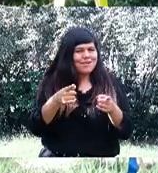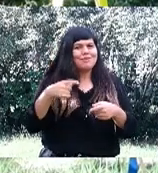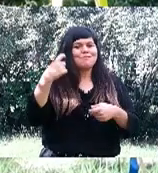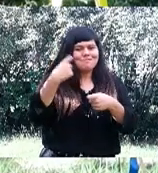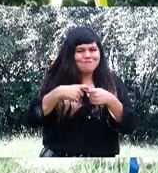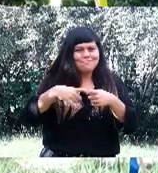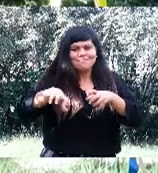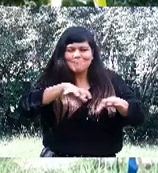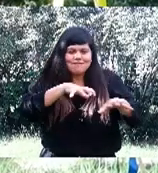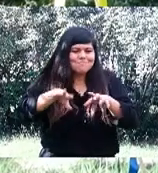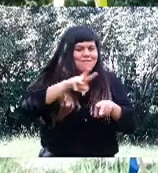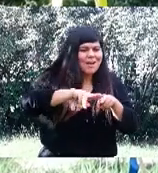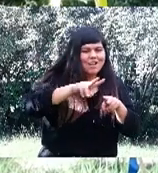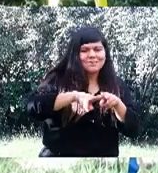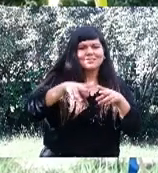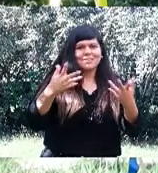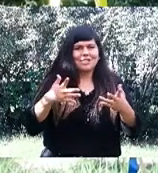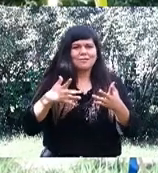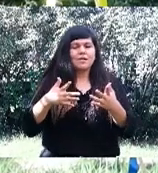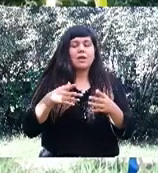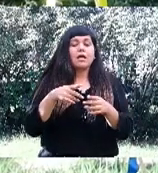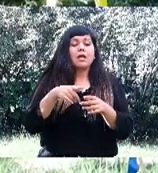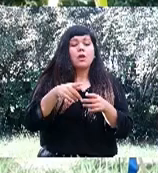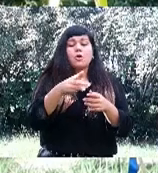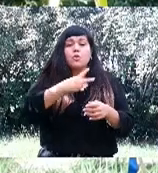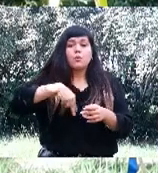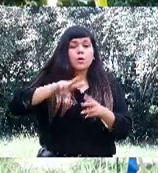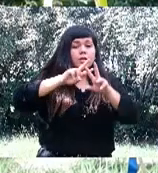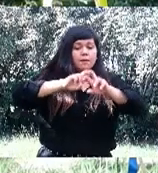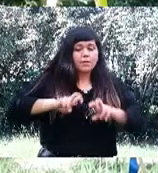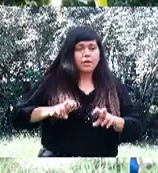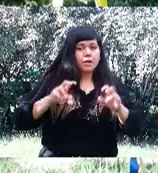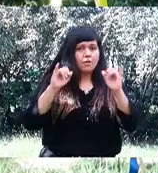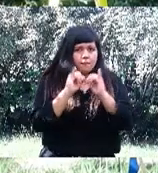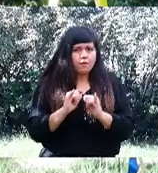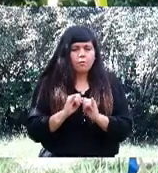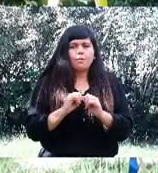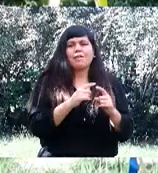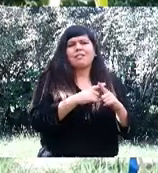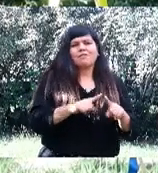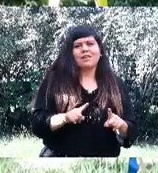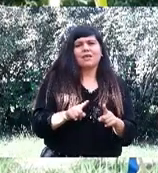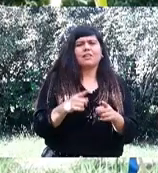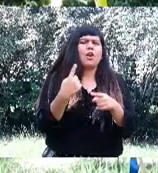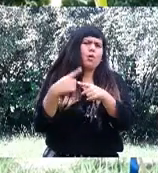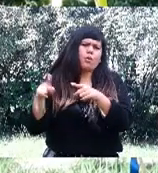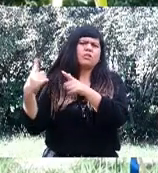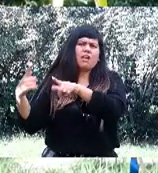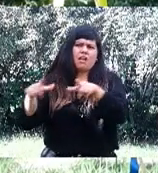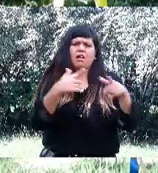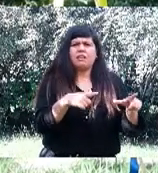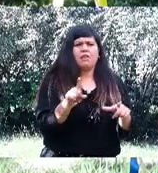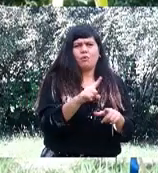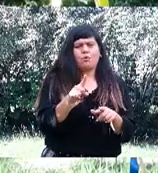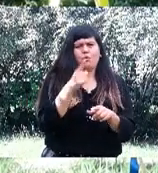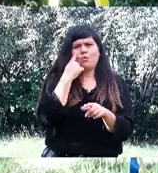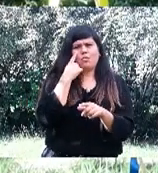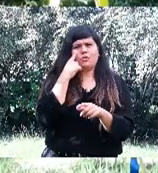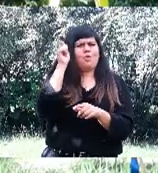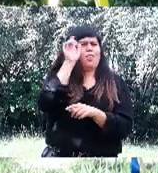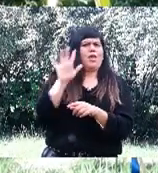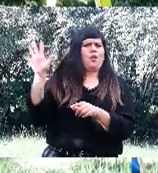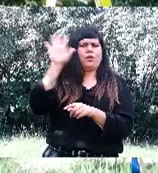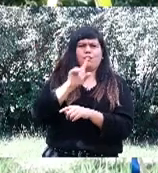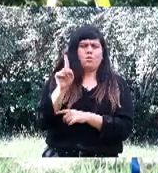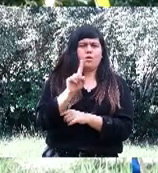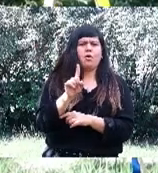eh de entender el fondo nuestra nuestra manera de investigar a diferencia de quizás de otras áreas no es tan teórica